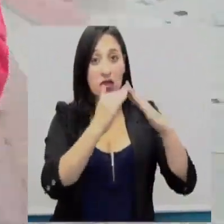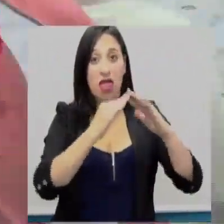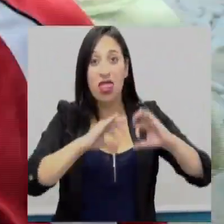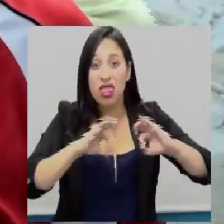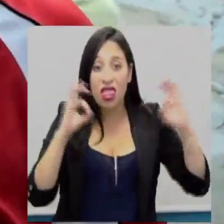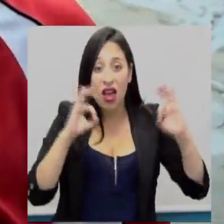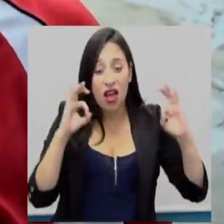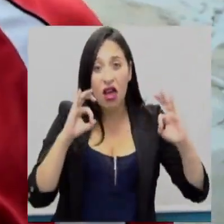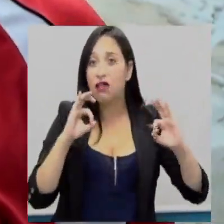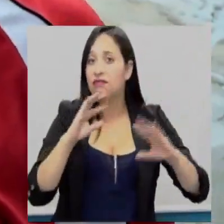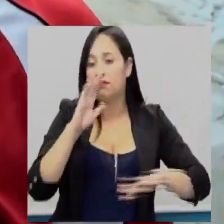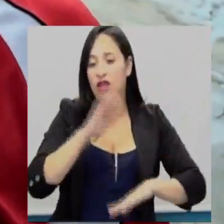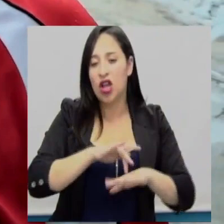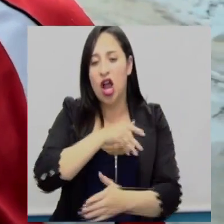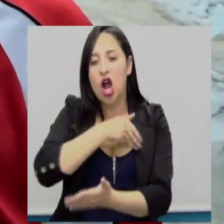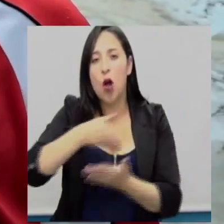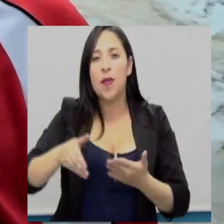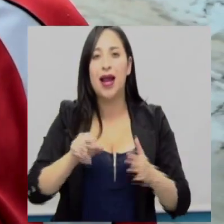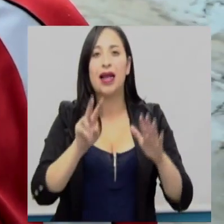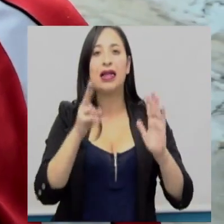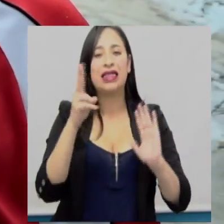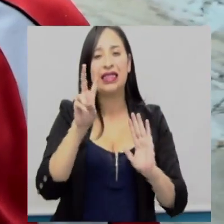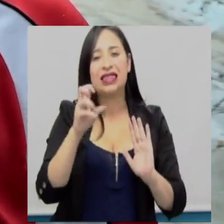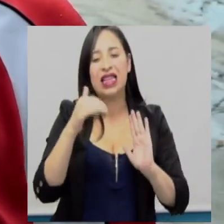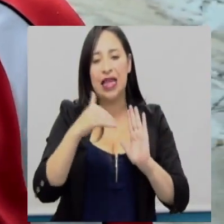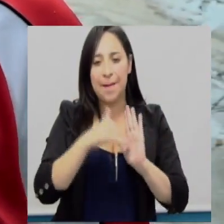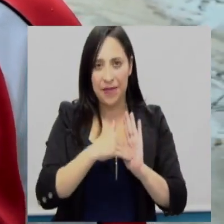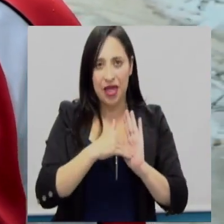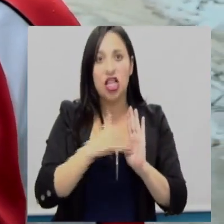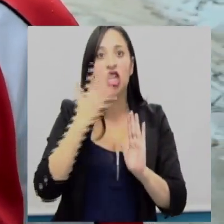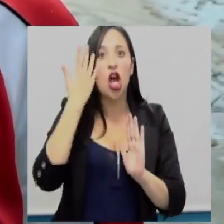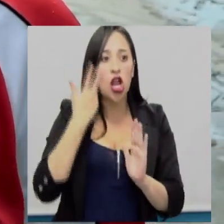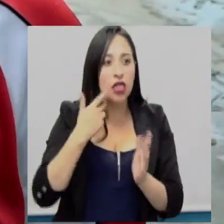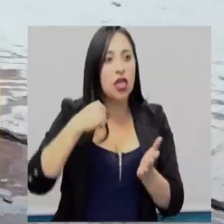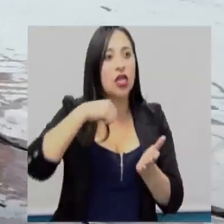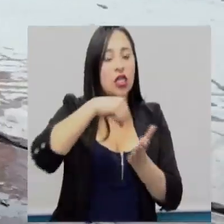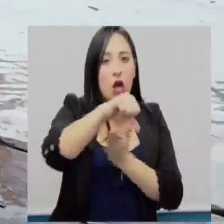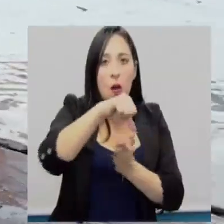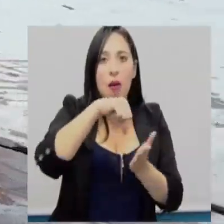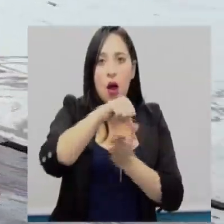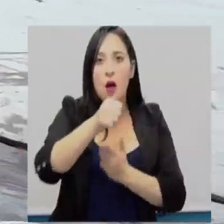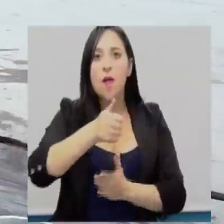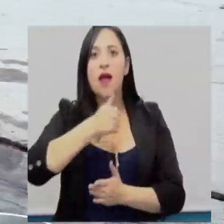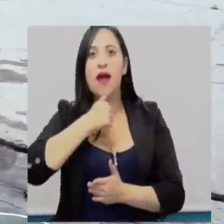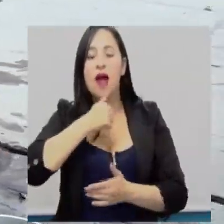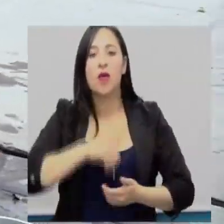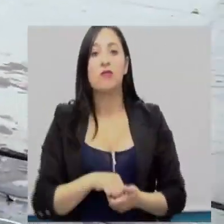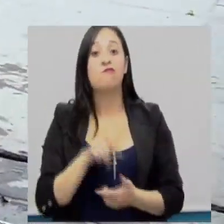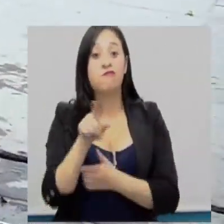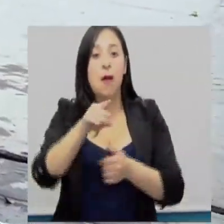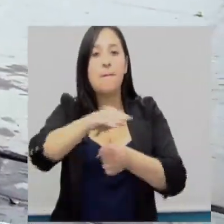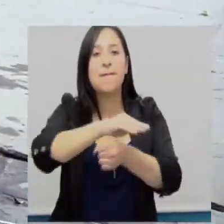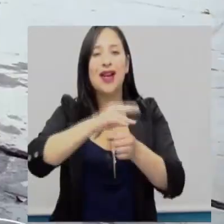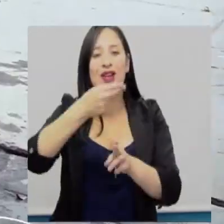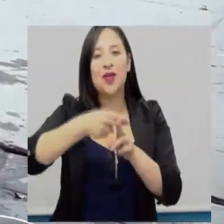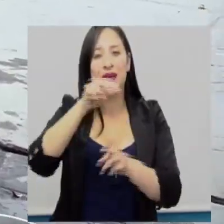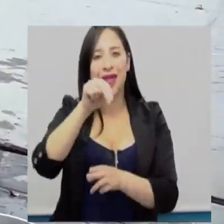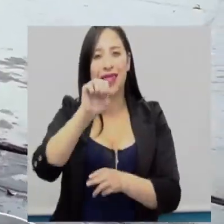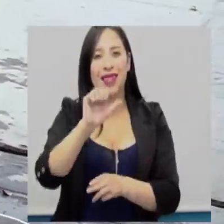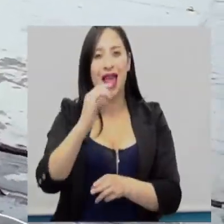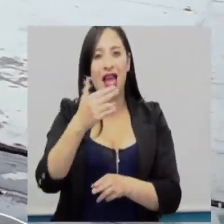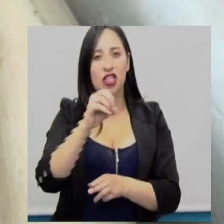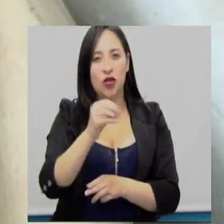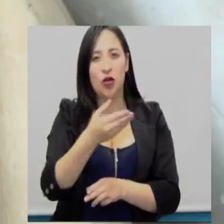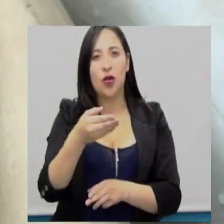comprarla. Todo lo llega, yo gasto hasta 7.000 diarios para tomar agua y para cocinar. En barrios como Nacho Vives, las